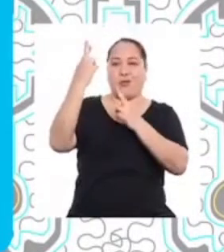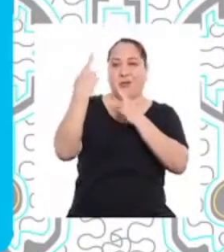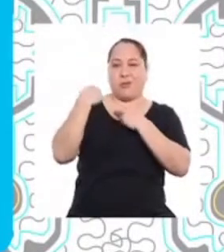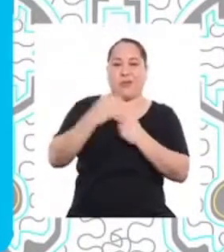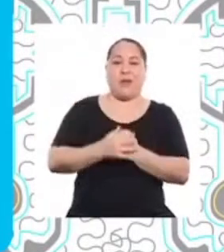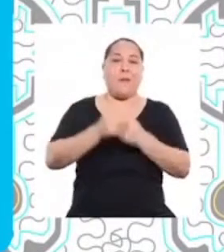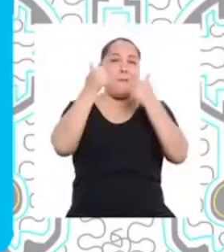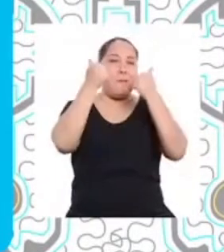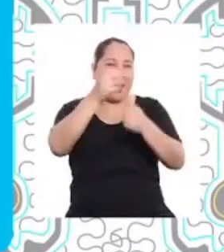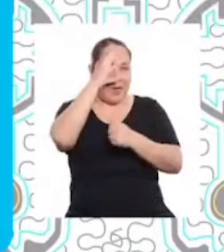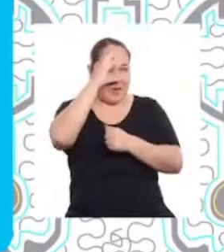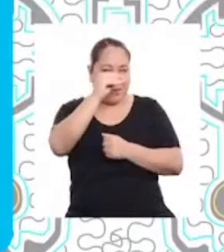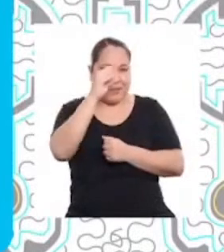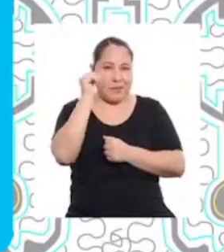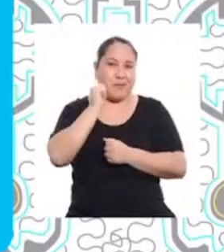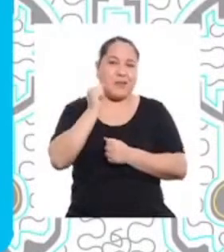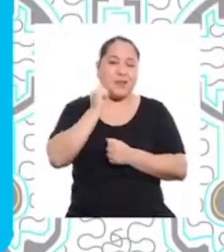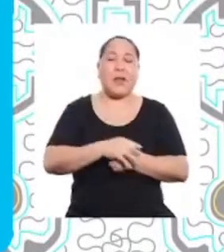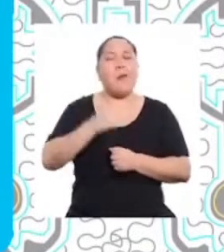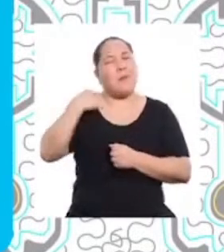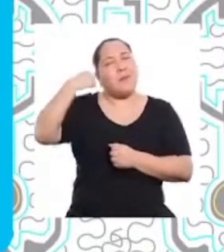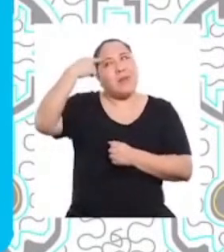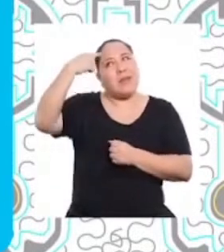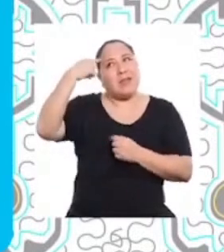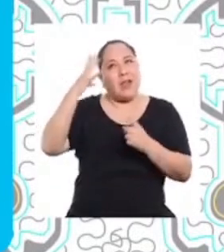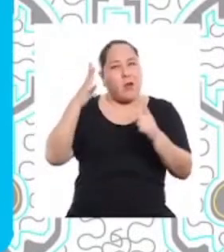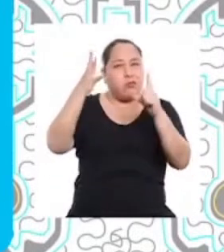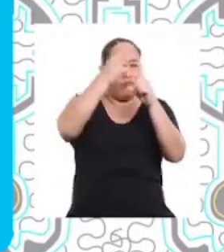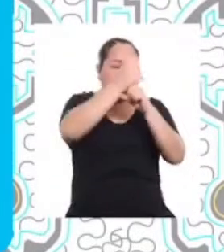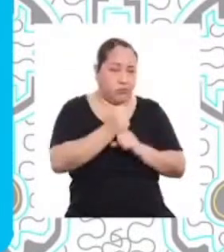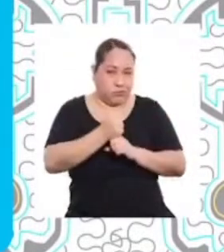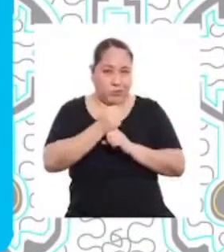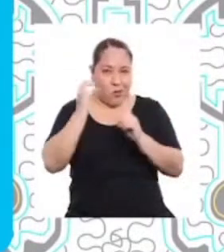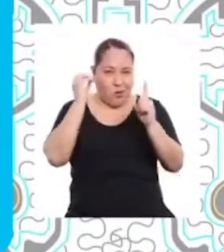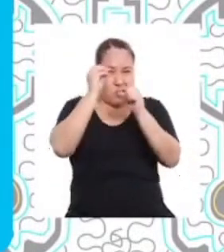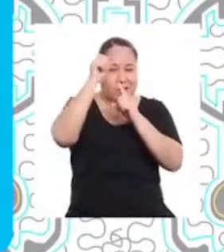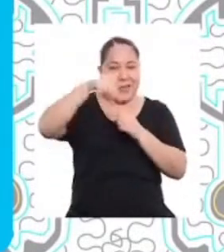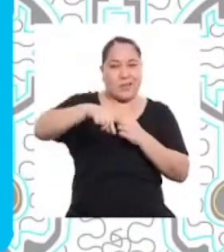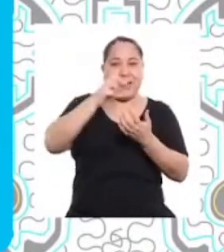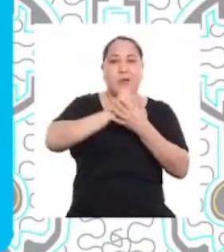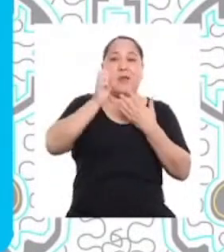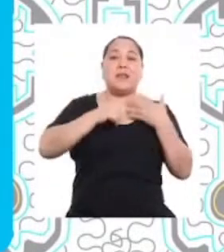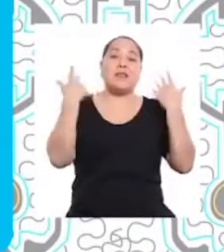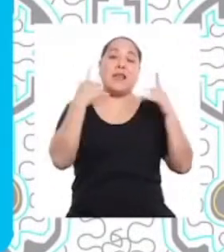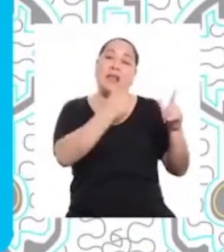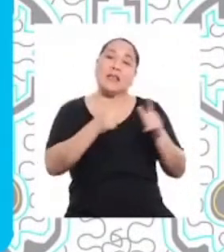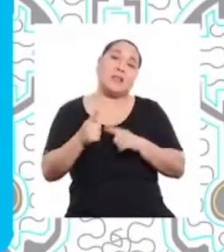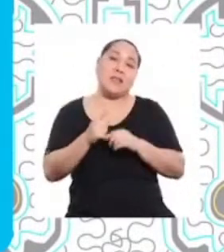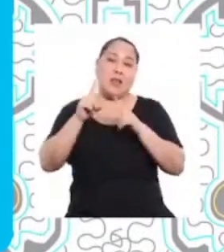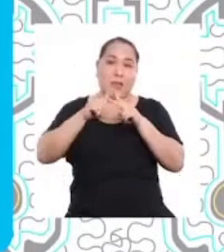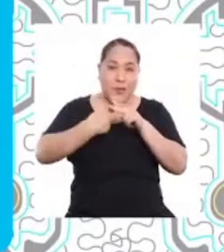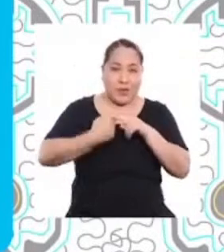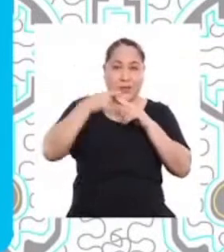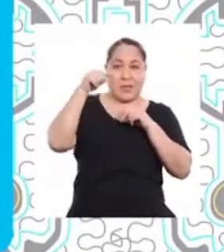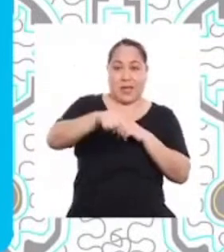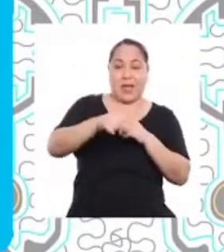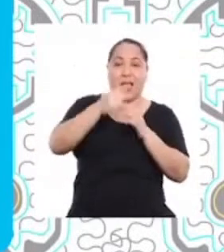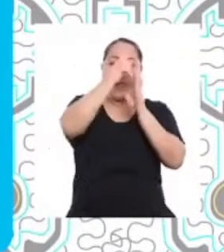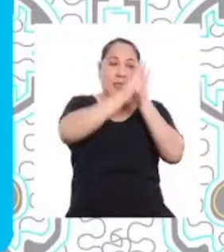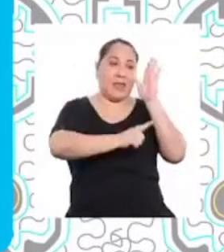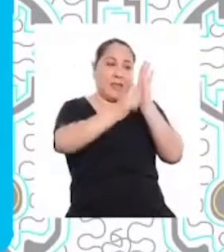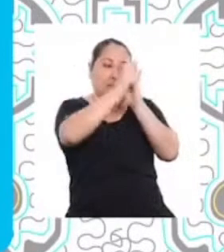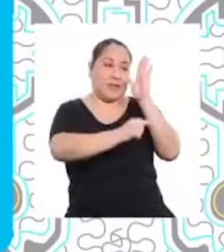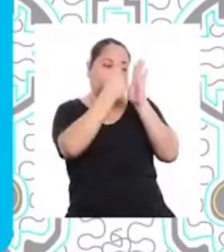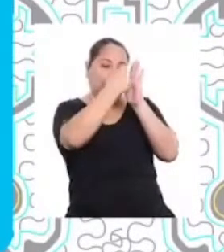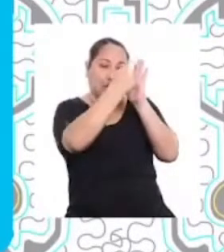Muy bien, chicas. Yo creo que hemos cumplido con el propósito de este programa y es momento de tomar acción y empezar a hacer